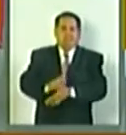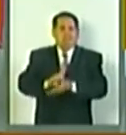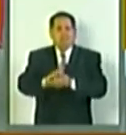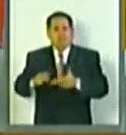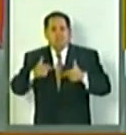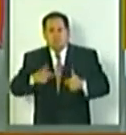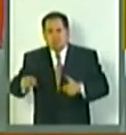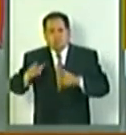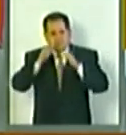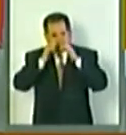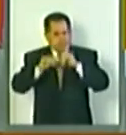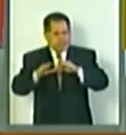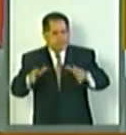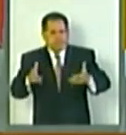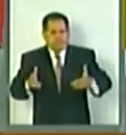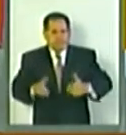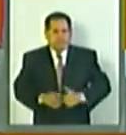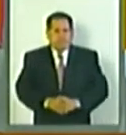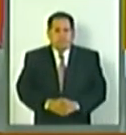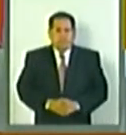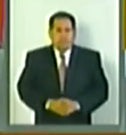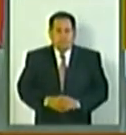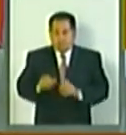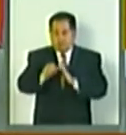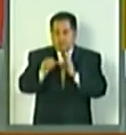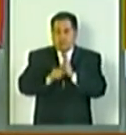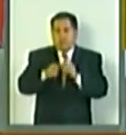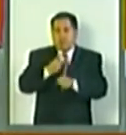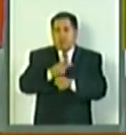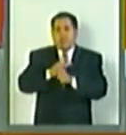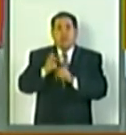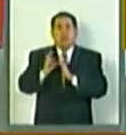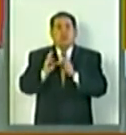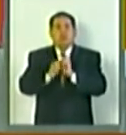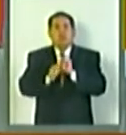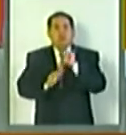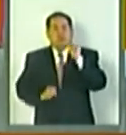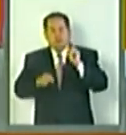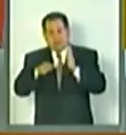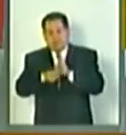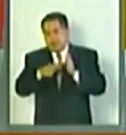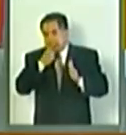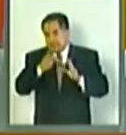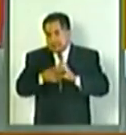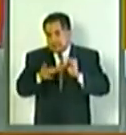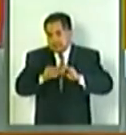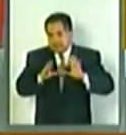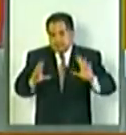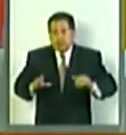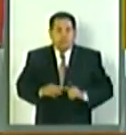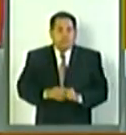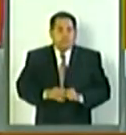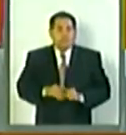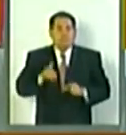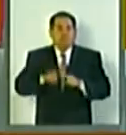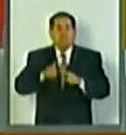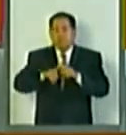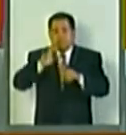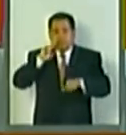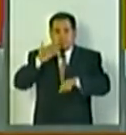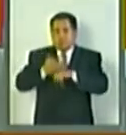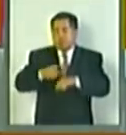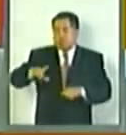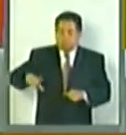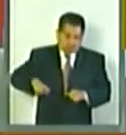a comunicar. El artículo segundo constitucional señala claramente que es responsabilidad